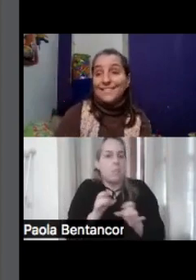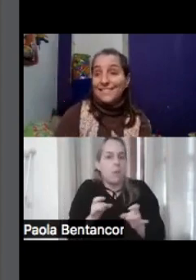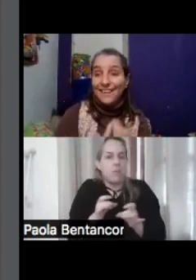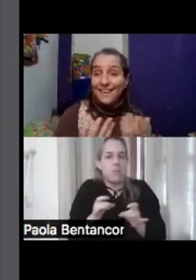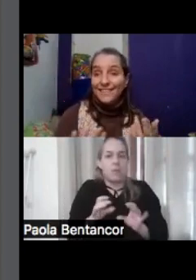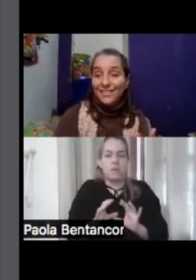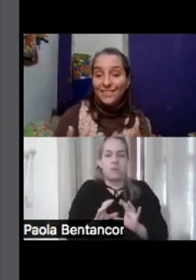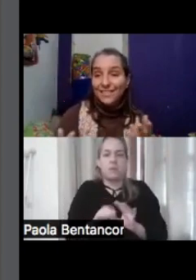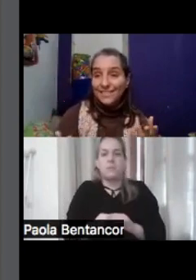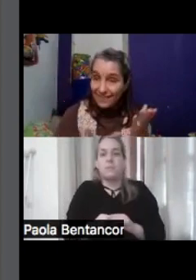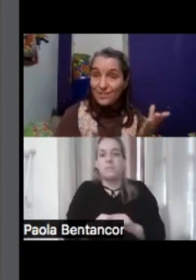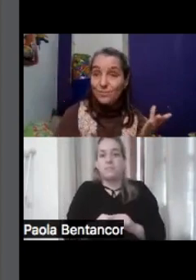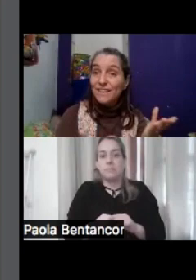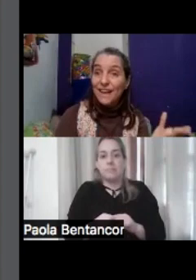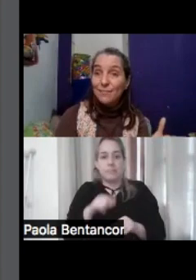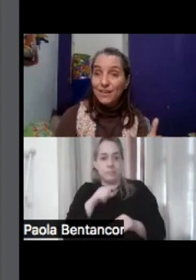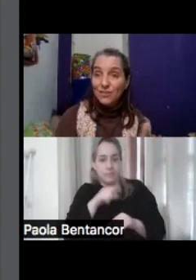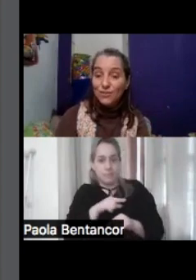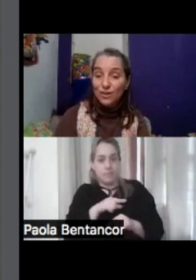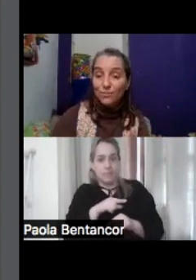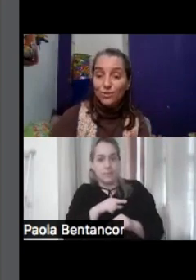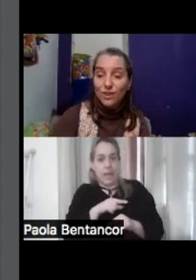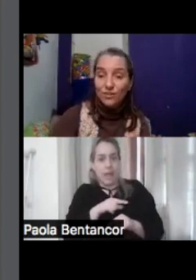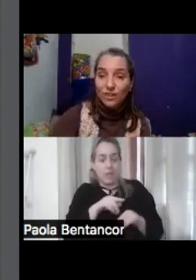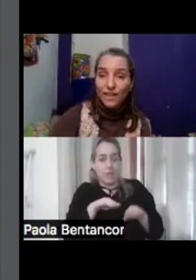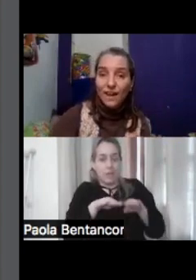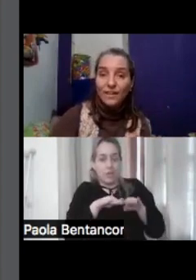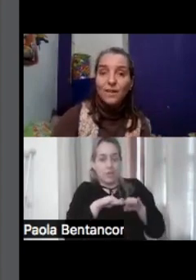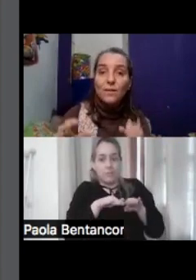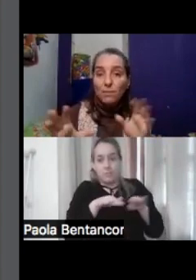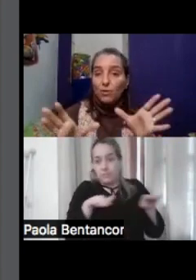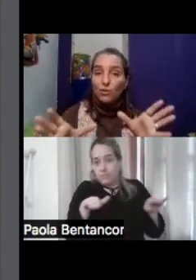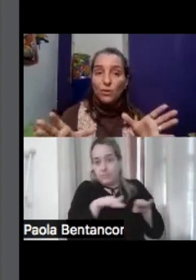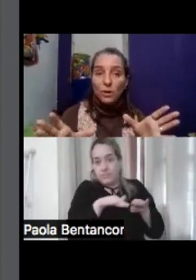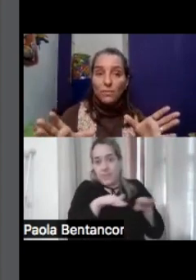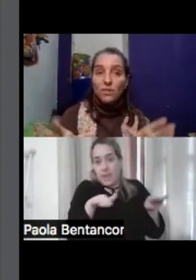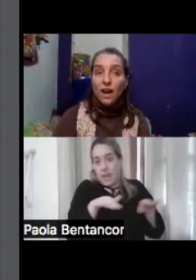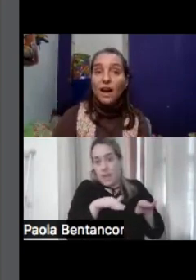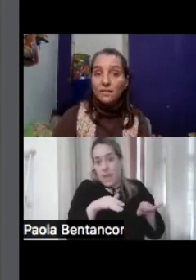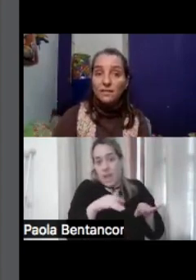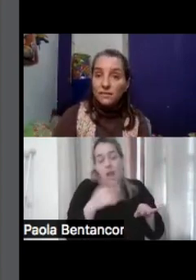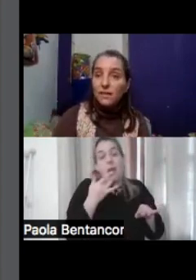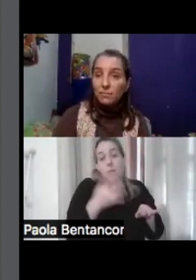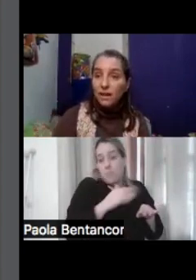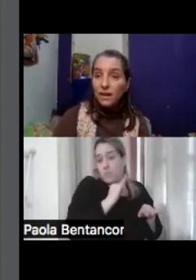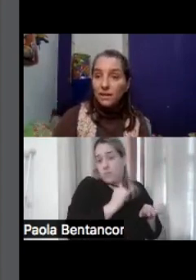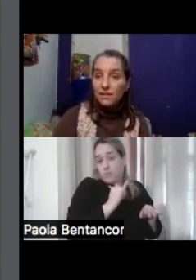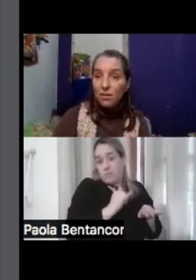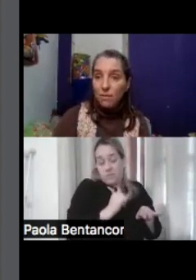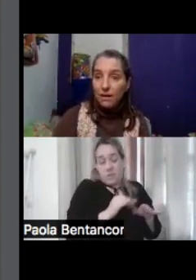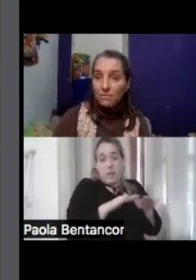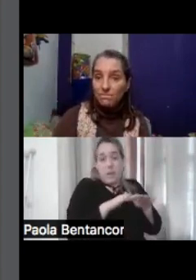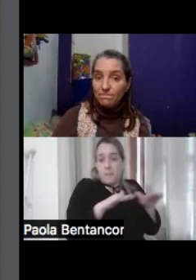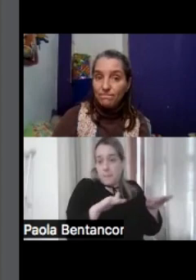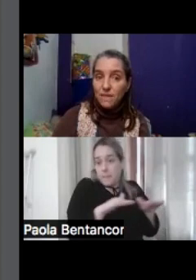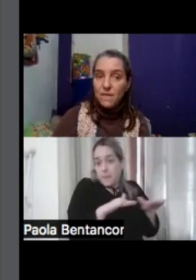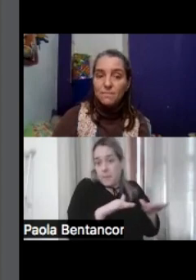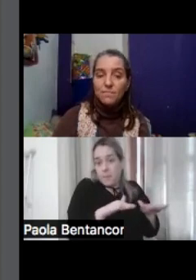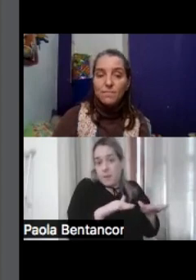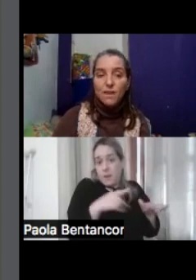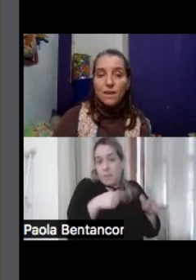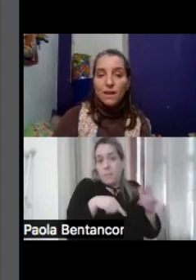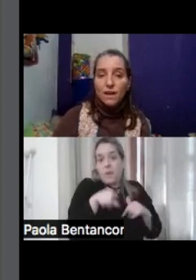Bueno, esto es un ideal maravilloso que en muchos casos se da, pero todo lo que vemos acá también es lactancia